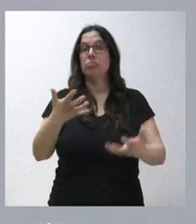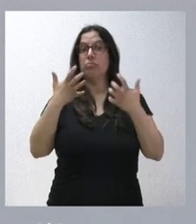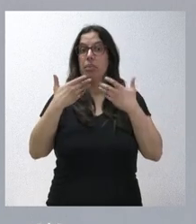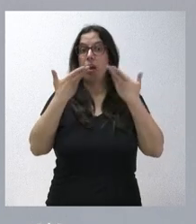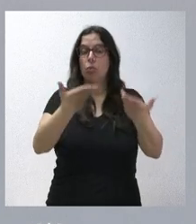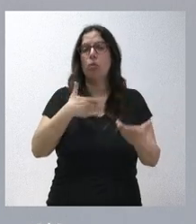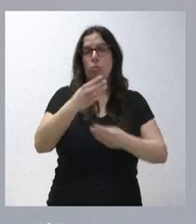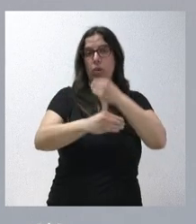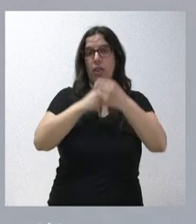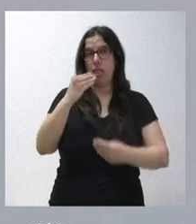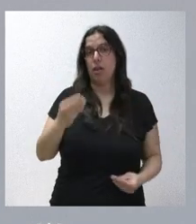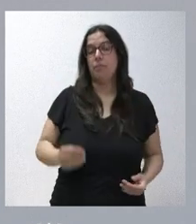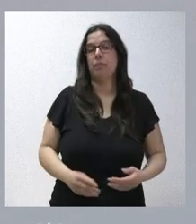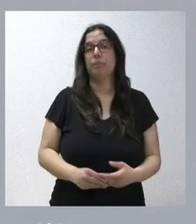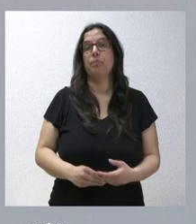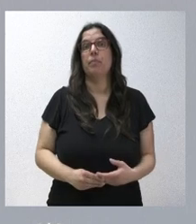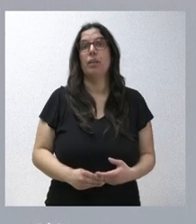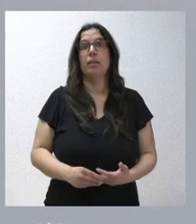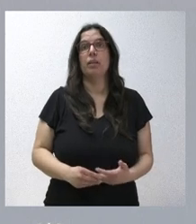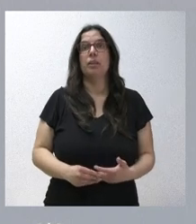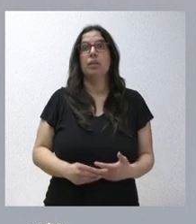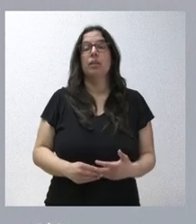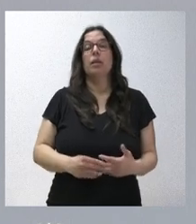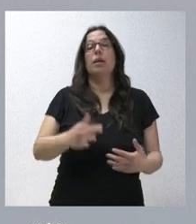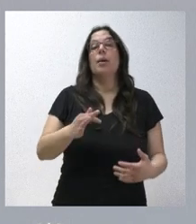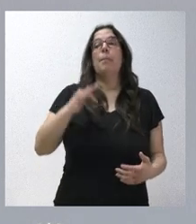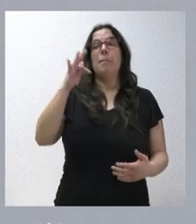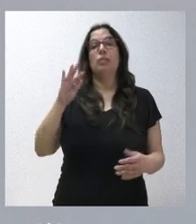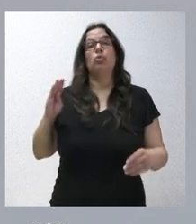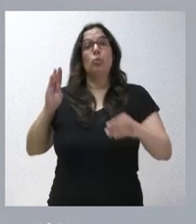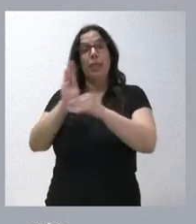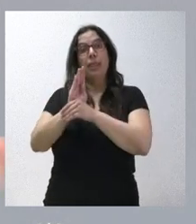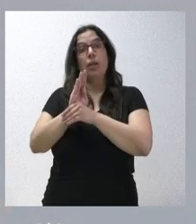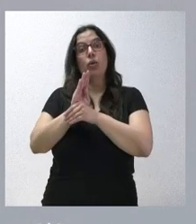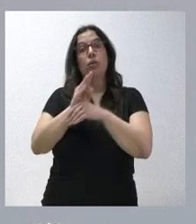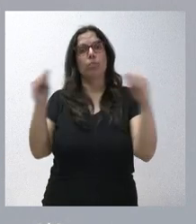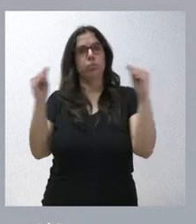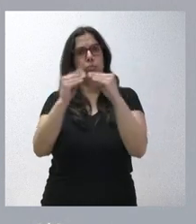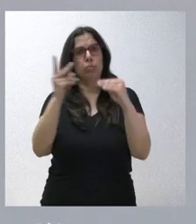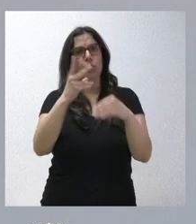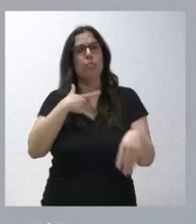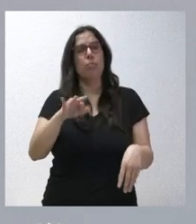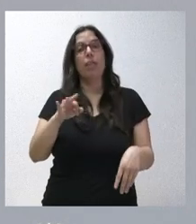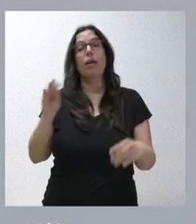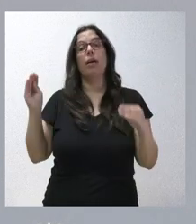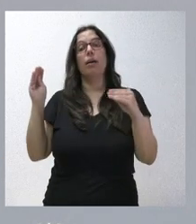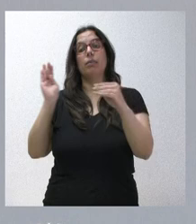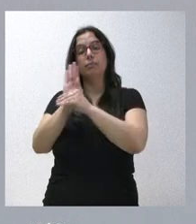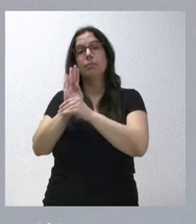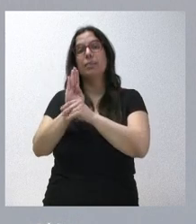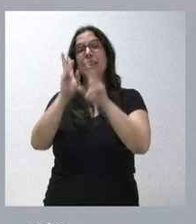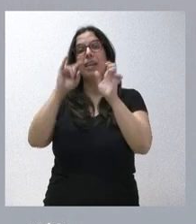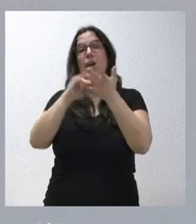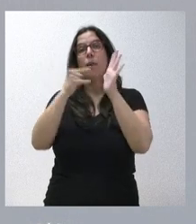puedan hacer a esto se une la subvención que es compatible respecto del plan